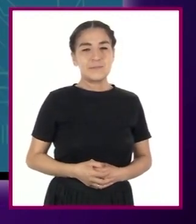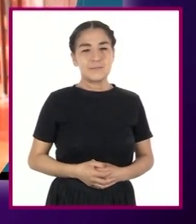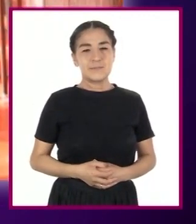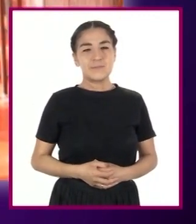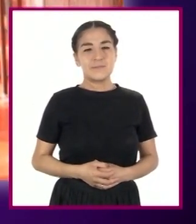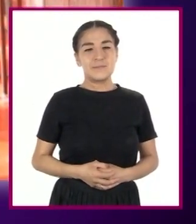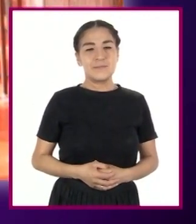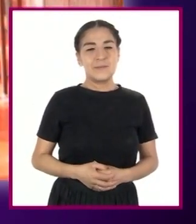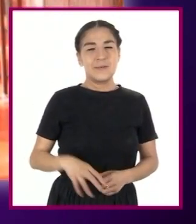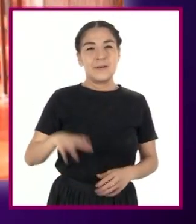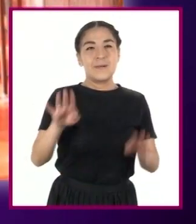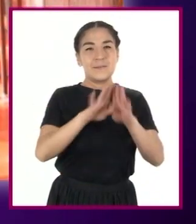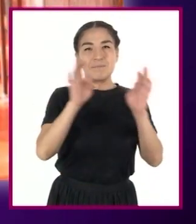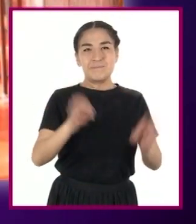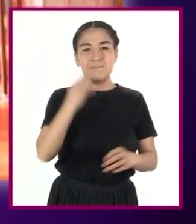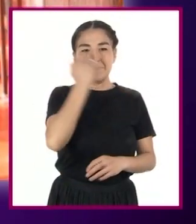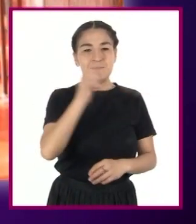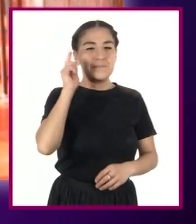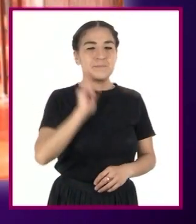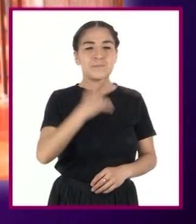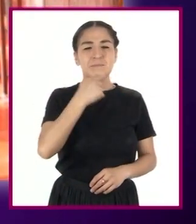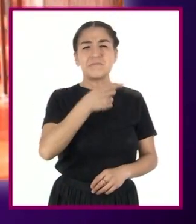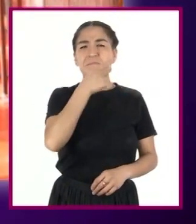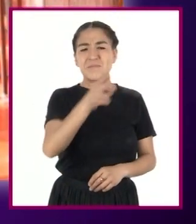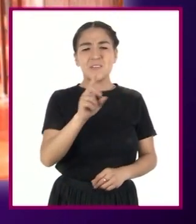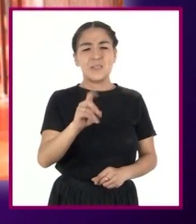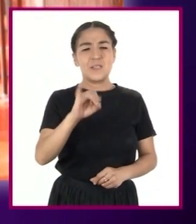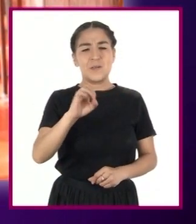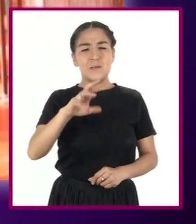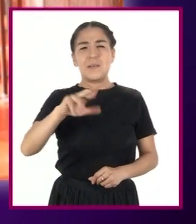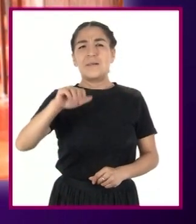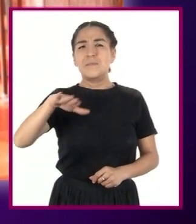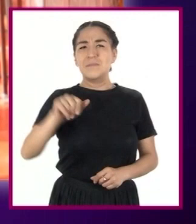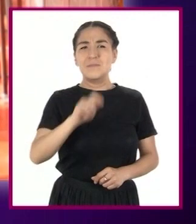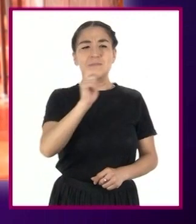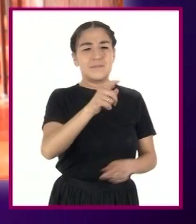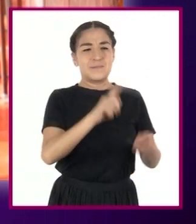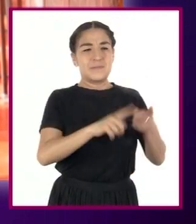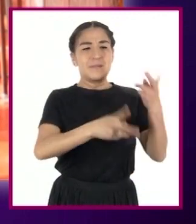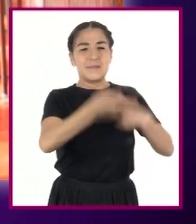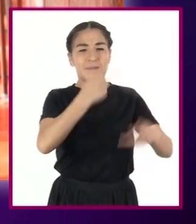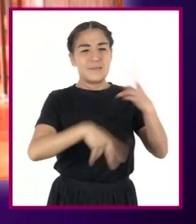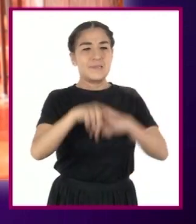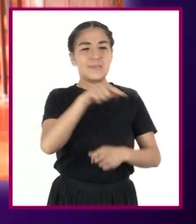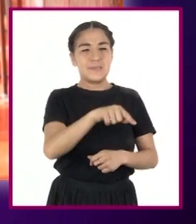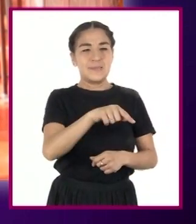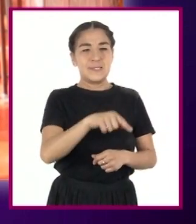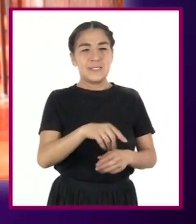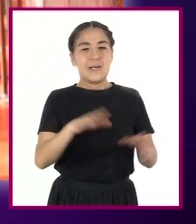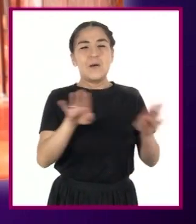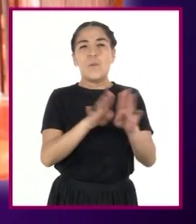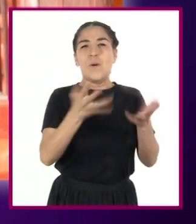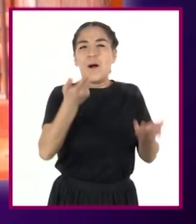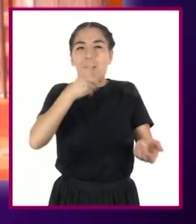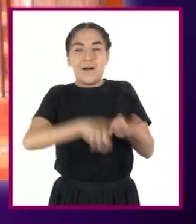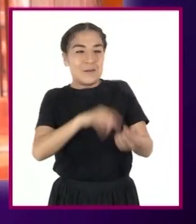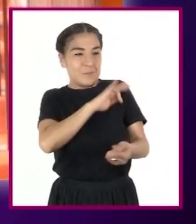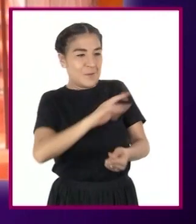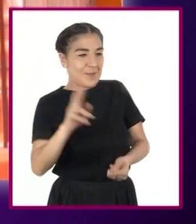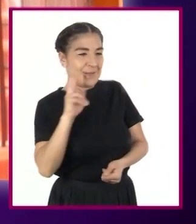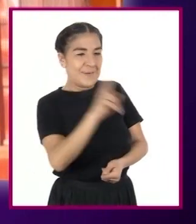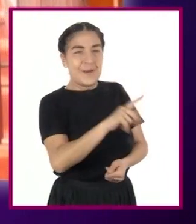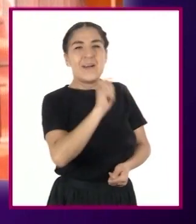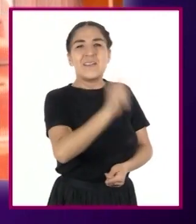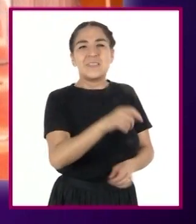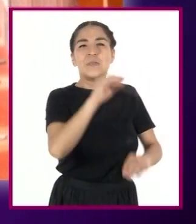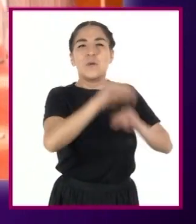¿Cómo están, alumnas y alumnos? Hablemos del diorama. La palabra diorama viene del griego y significa a través de lo que se ve. El diorama es